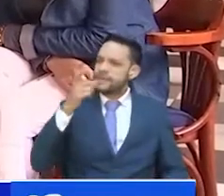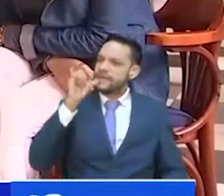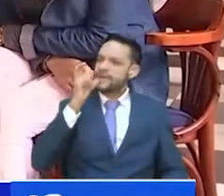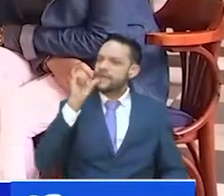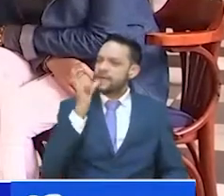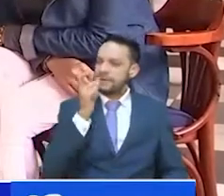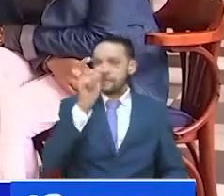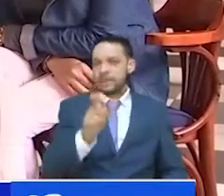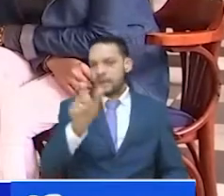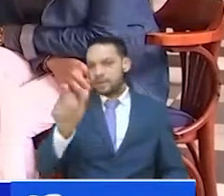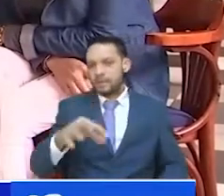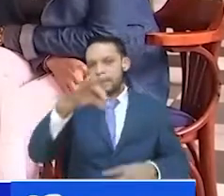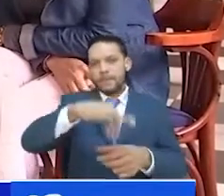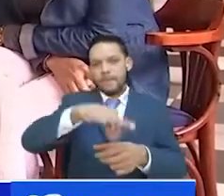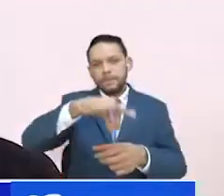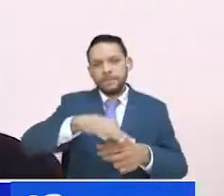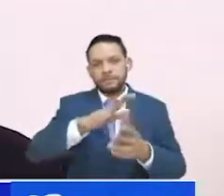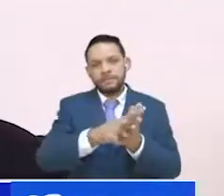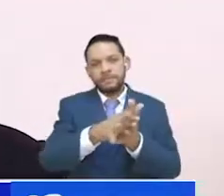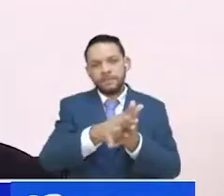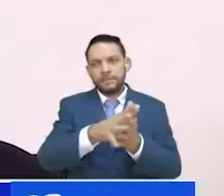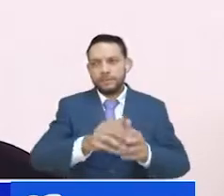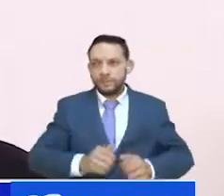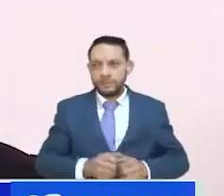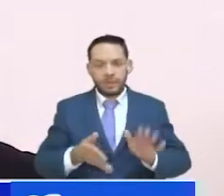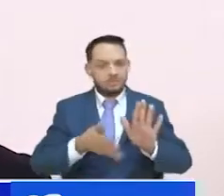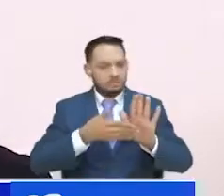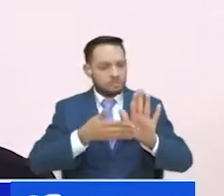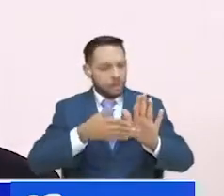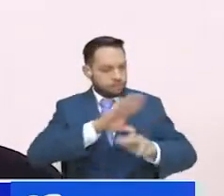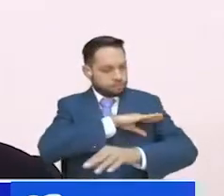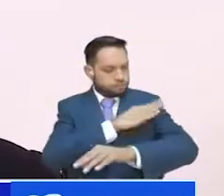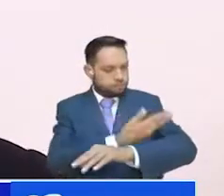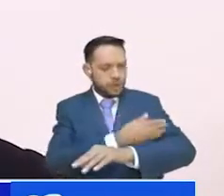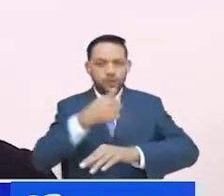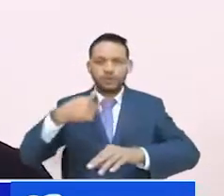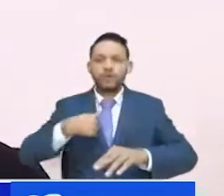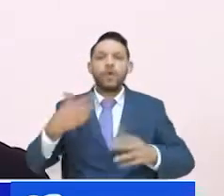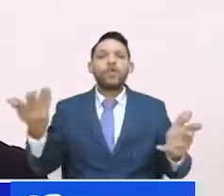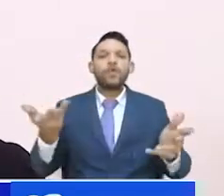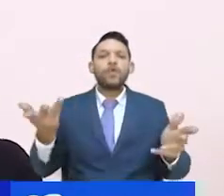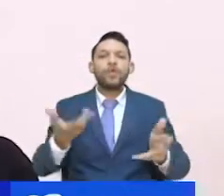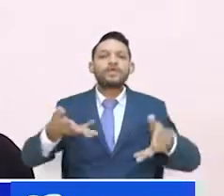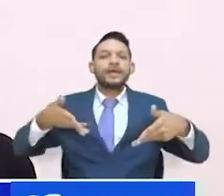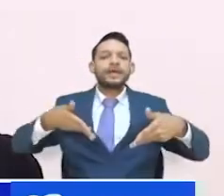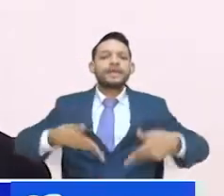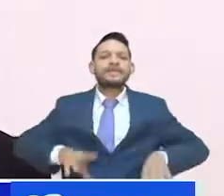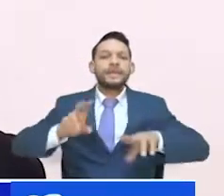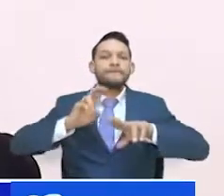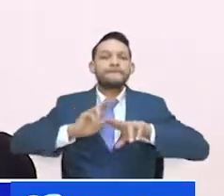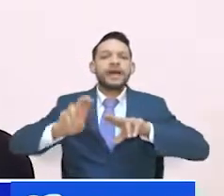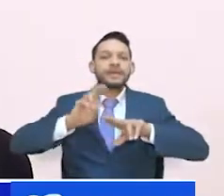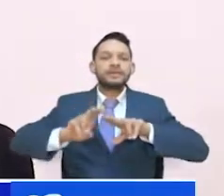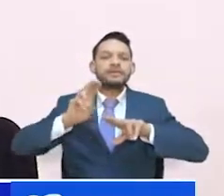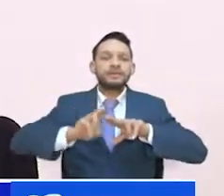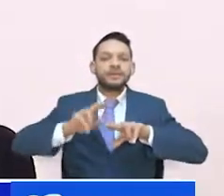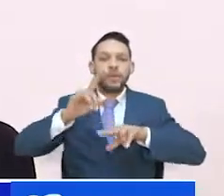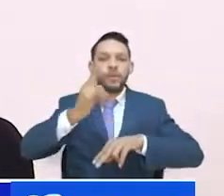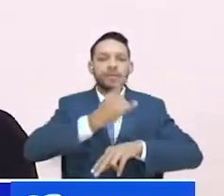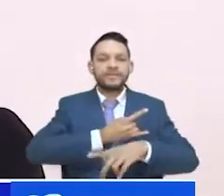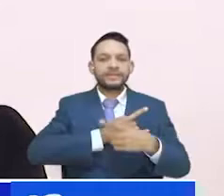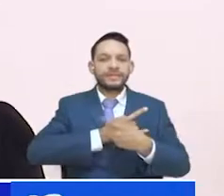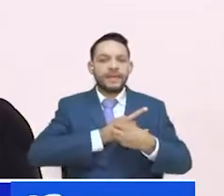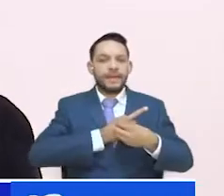los ciudadanos votan informados. Vengo a mostrar, estas son mis raíces aquí en Manizales, mi colegio de Nuestra Señora, mi Universidad de